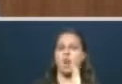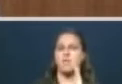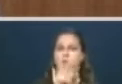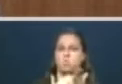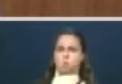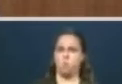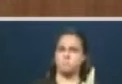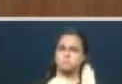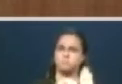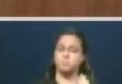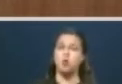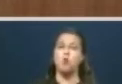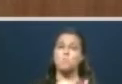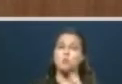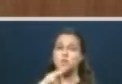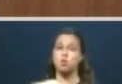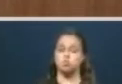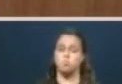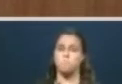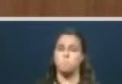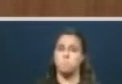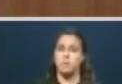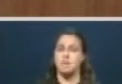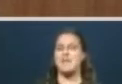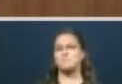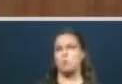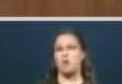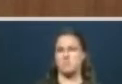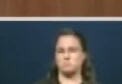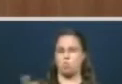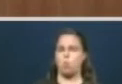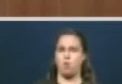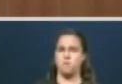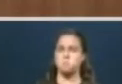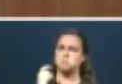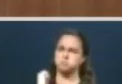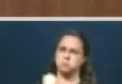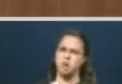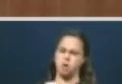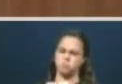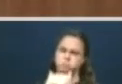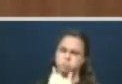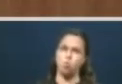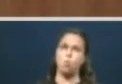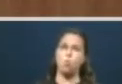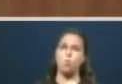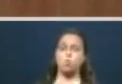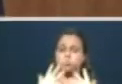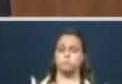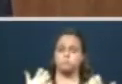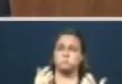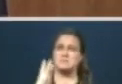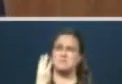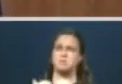un proyecto para el que hemos solicitado el trámite de urgencia después de haber venido trabajando con los tres grupos parlamentarios de esta cámara